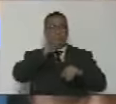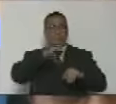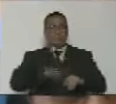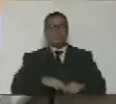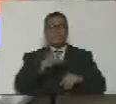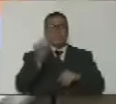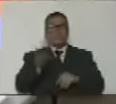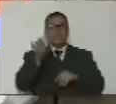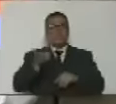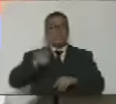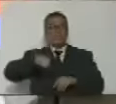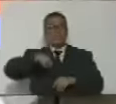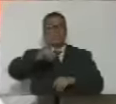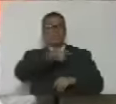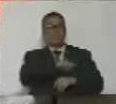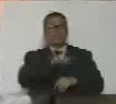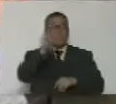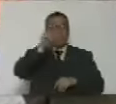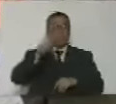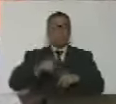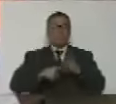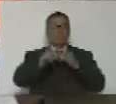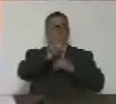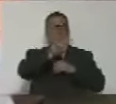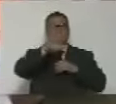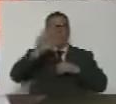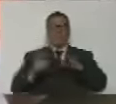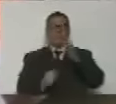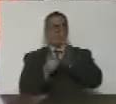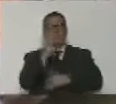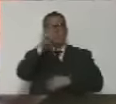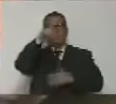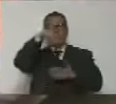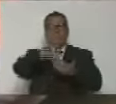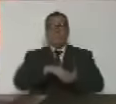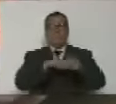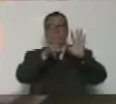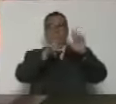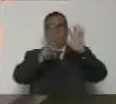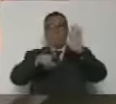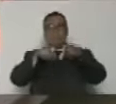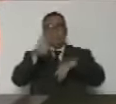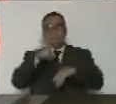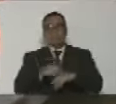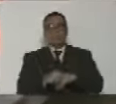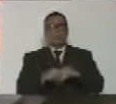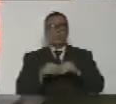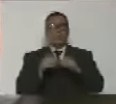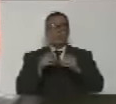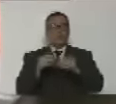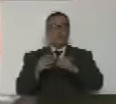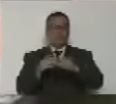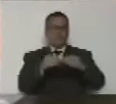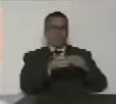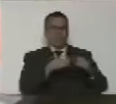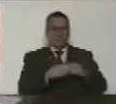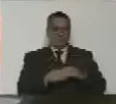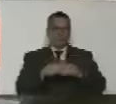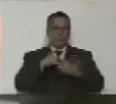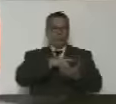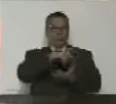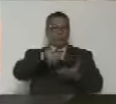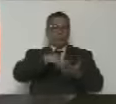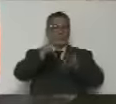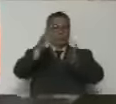para nuestro continente, 25 de mayo de 1810. Una multitud reunida en la Plaza